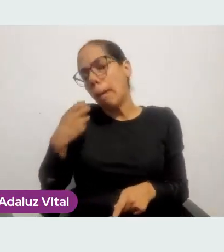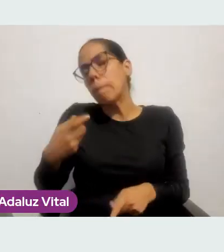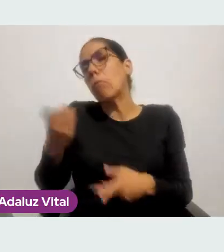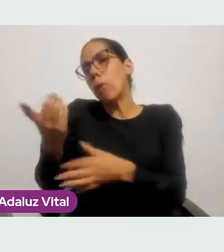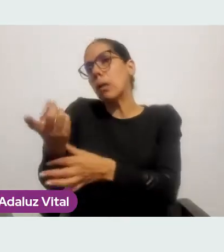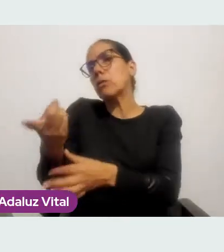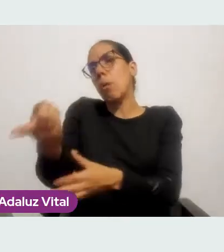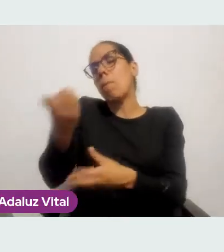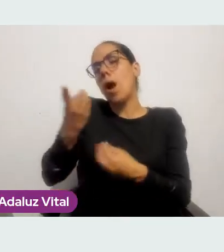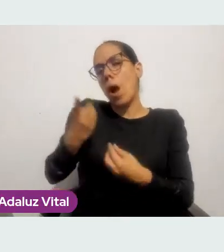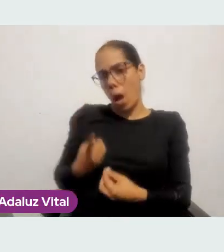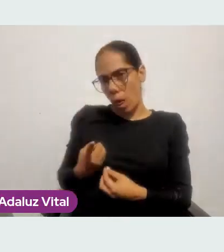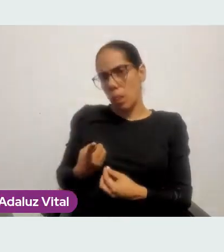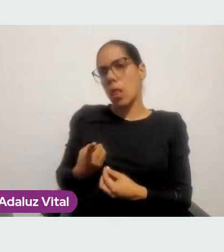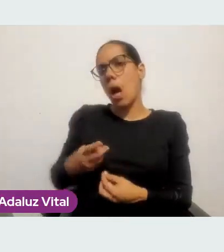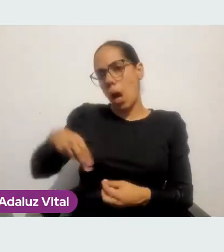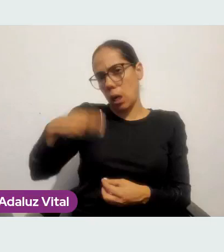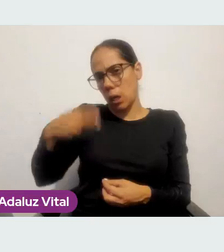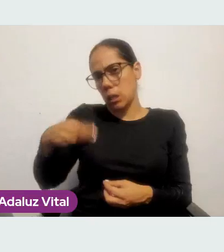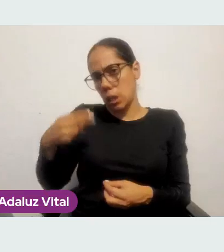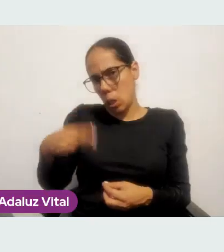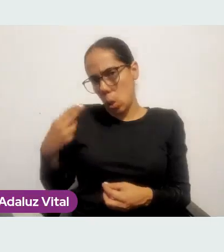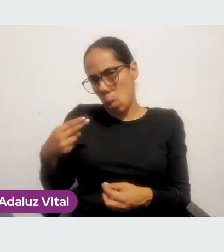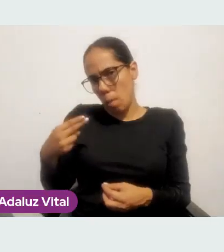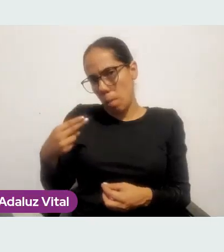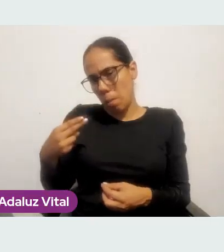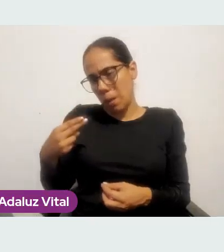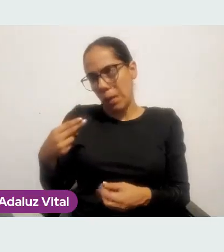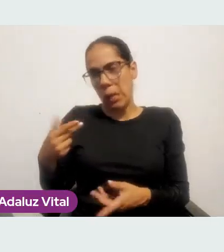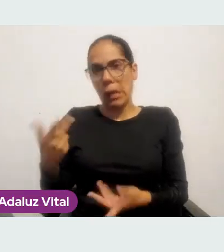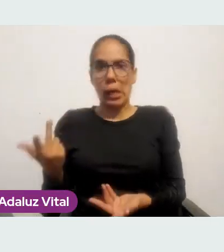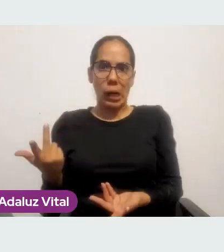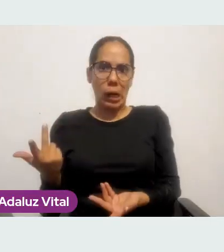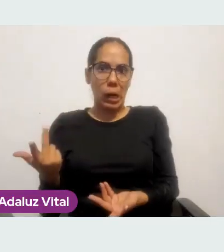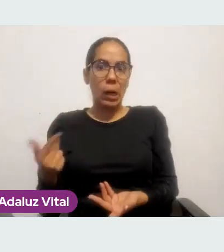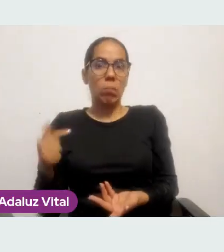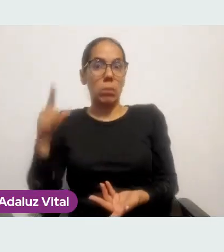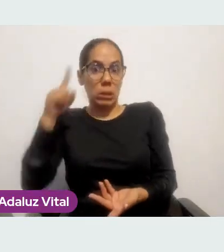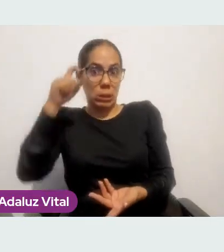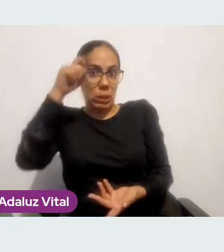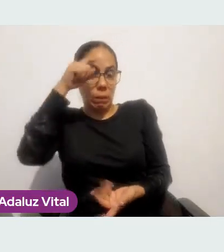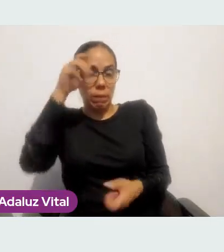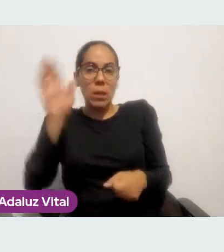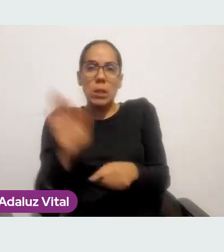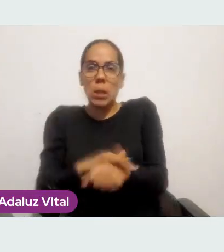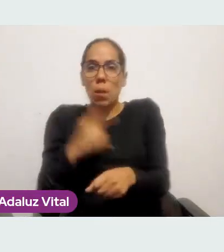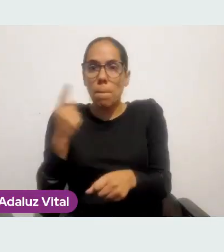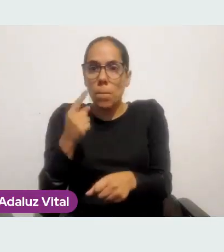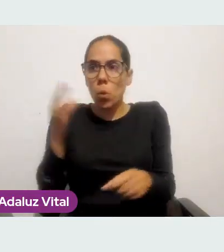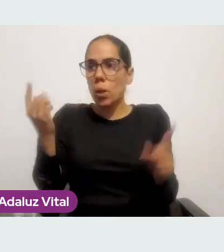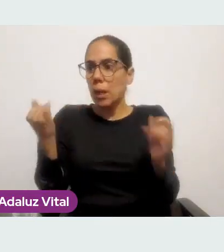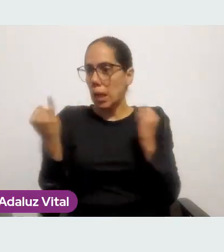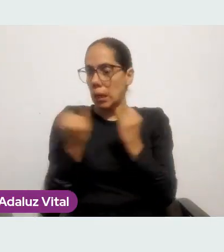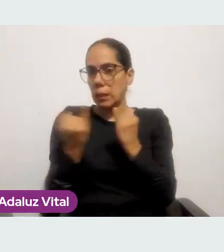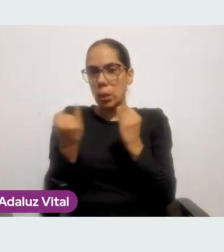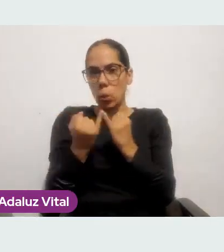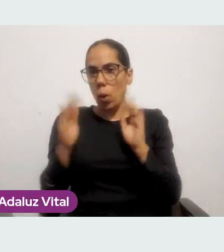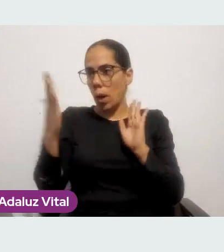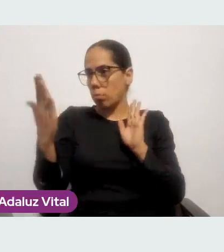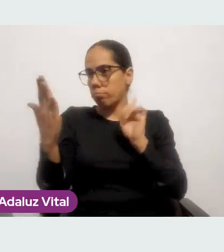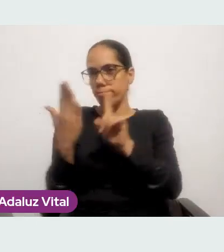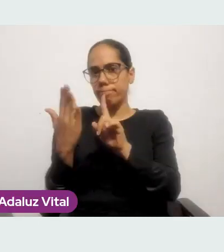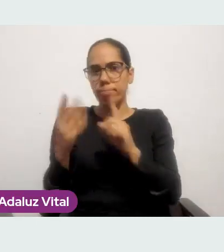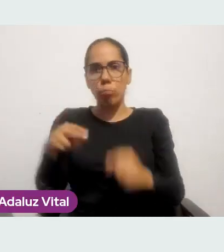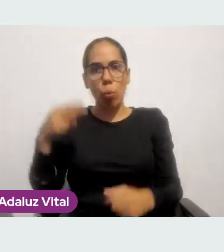cuestas, porque tiene que cumplir con una serie de atribuciones o de funciones no habladas